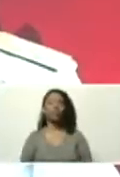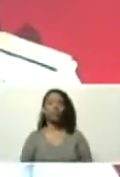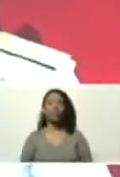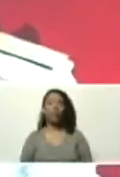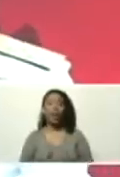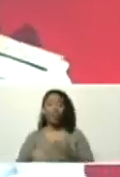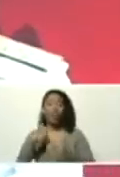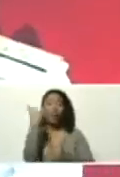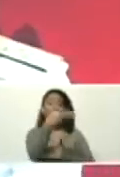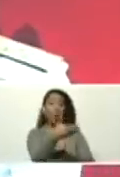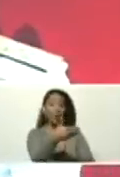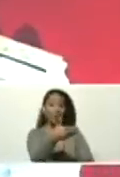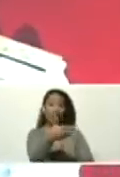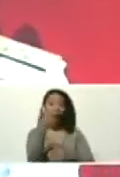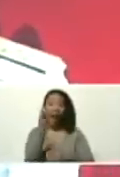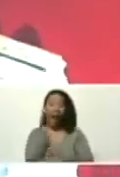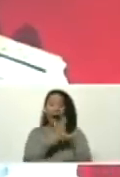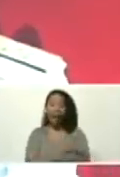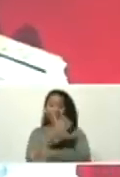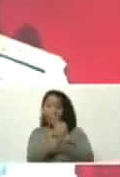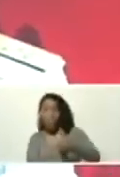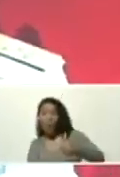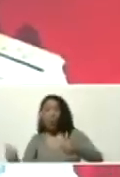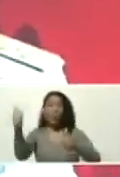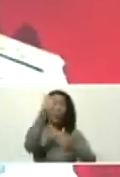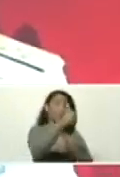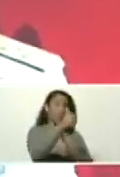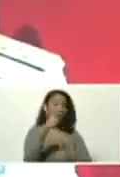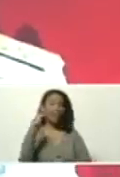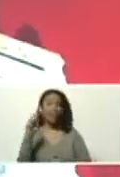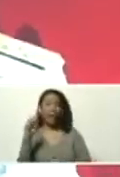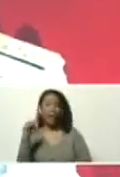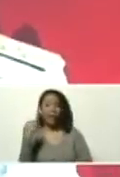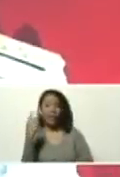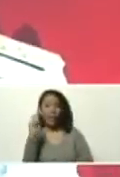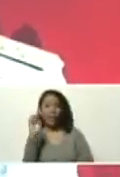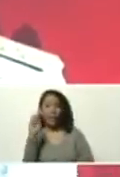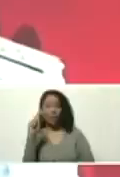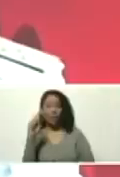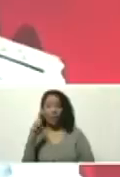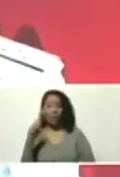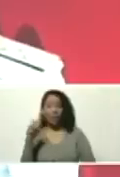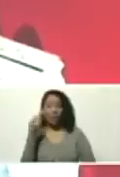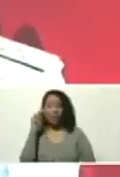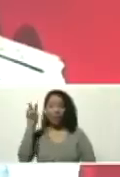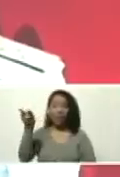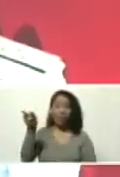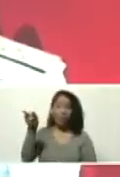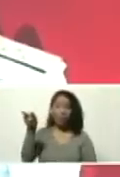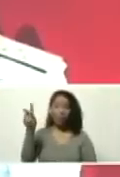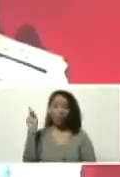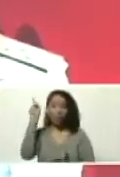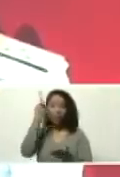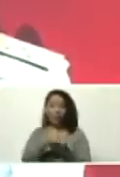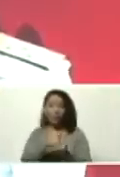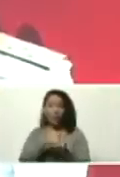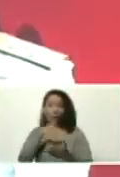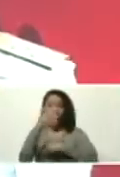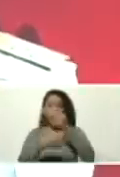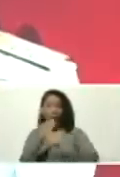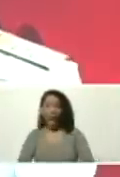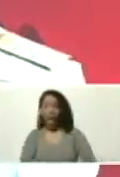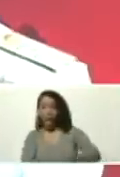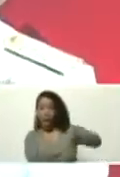Luego, antes de ascender al grado de tenientes y tenientes de fragata, vimos aparecer al que se convertiría en el